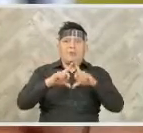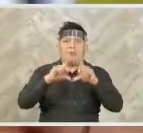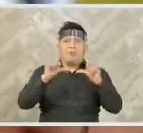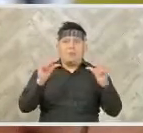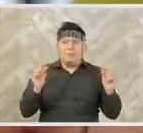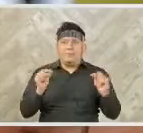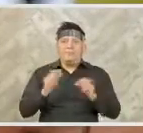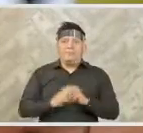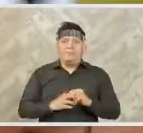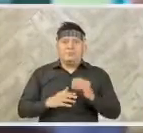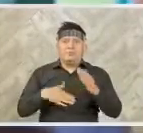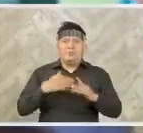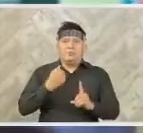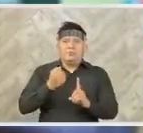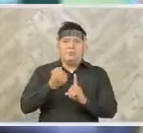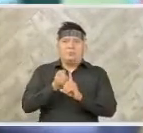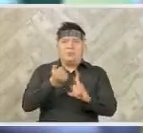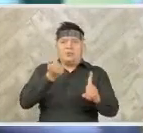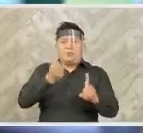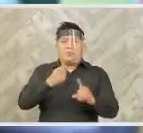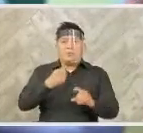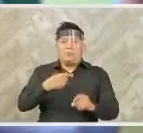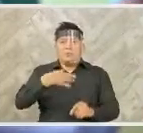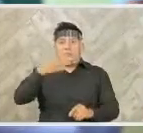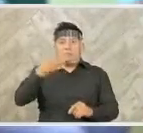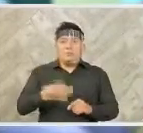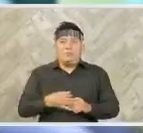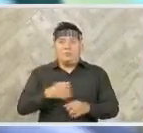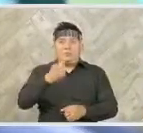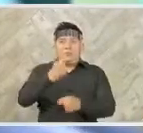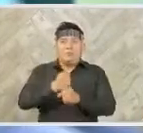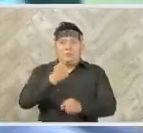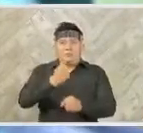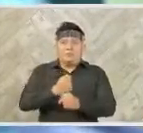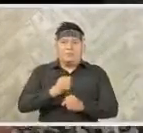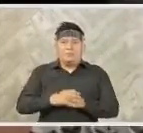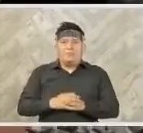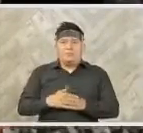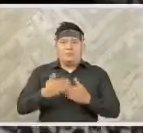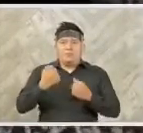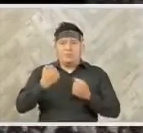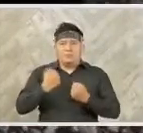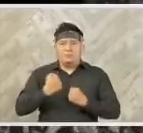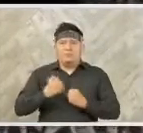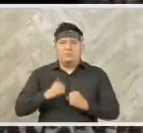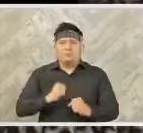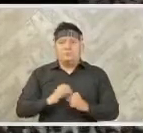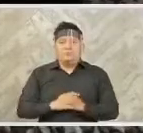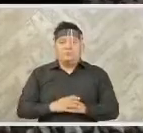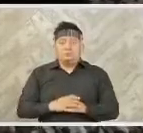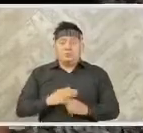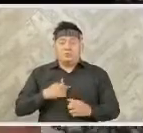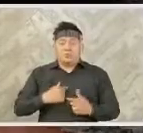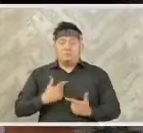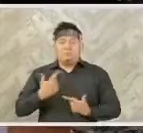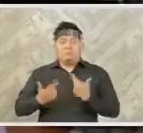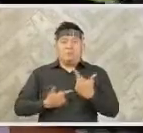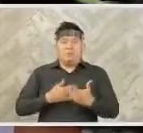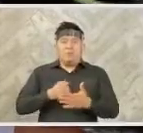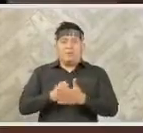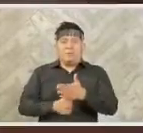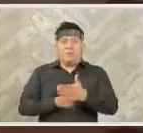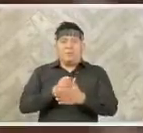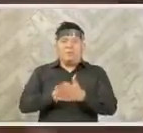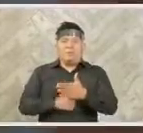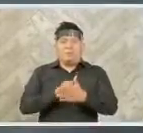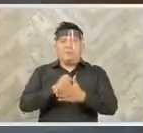sea, impactos reales en tiempo real. Y el trabajo incansable dentro de nuestro tema